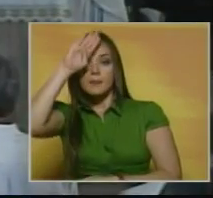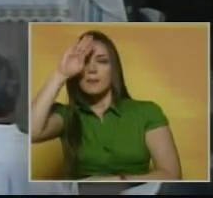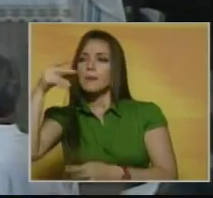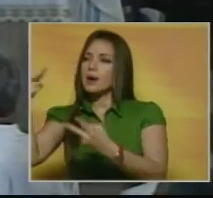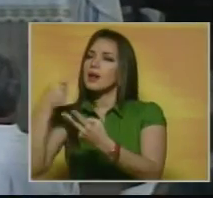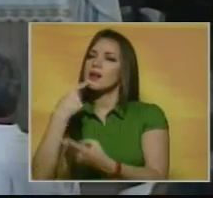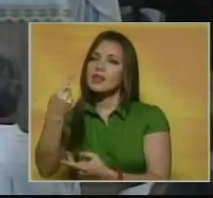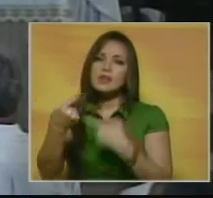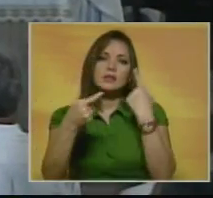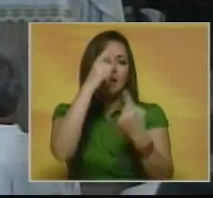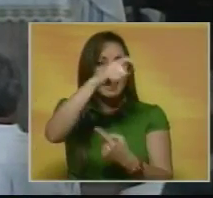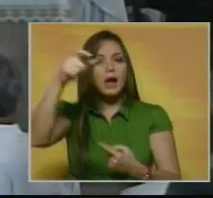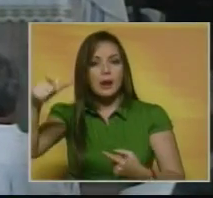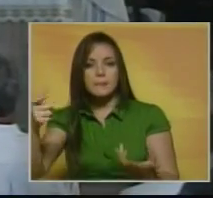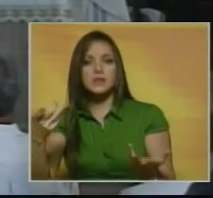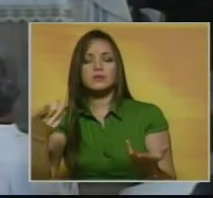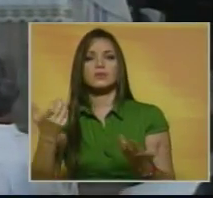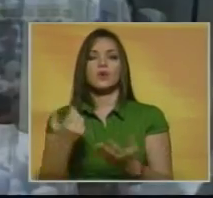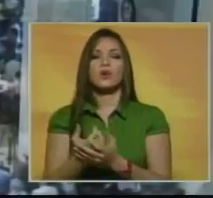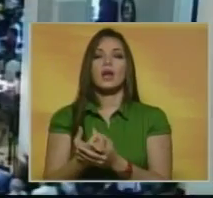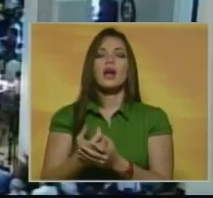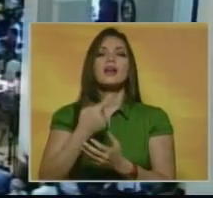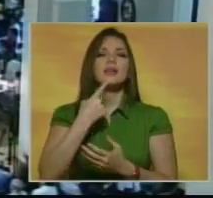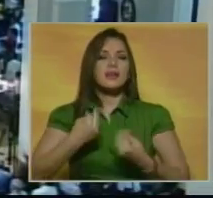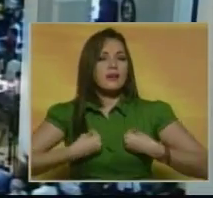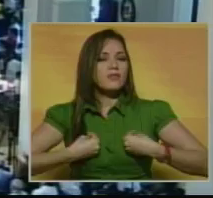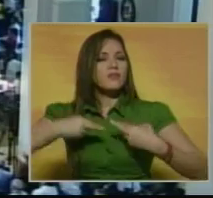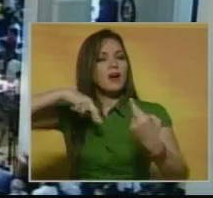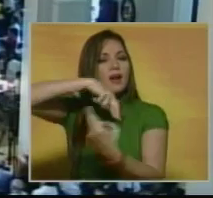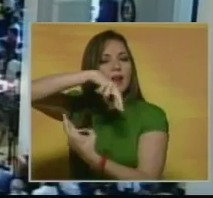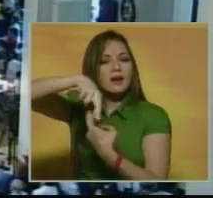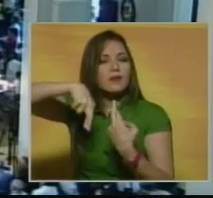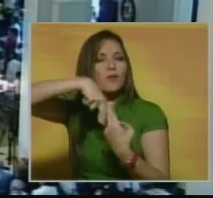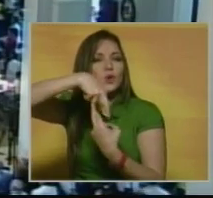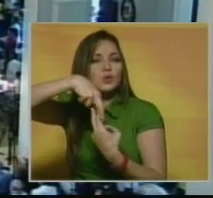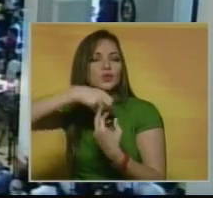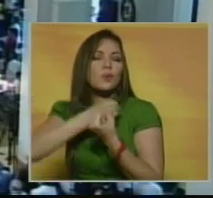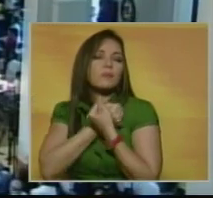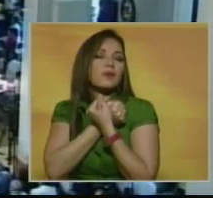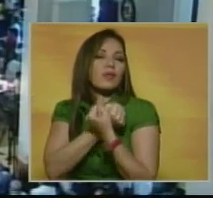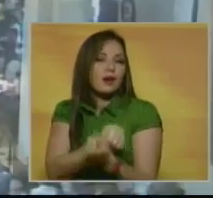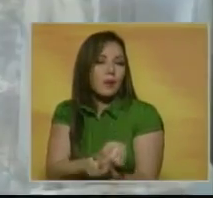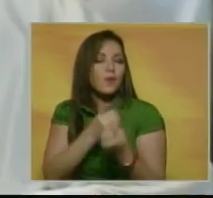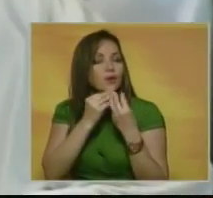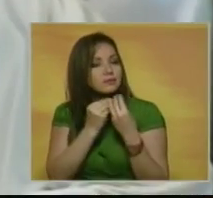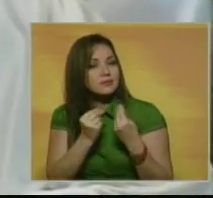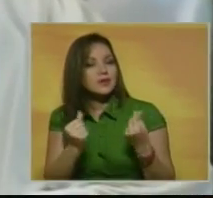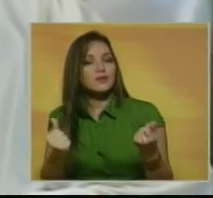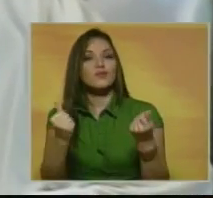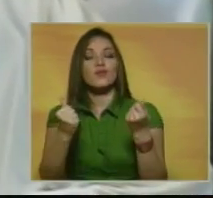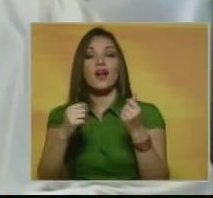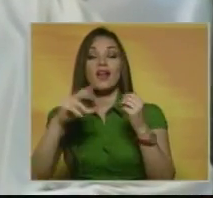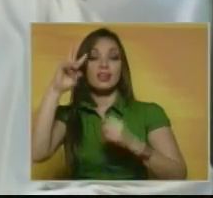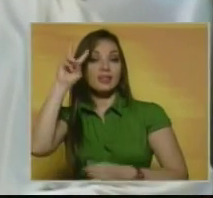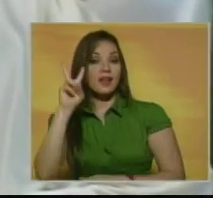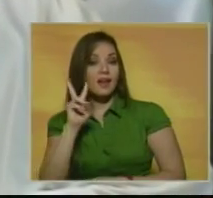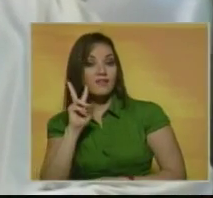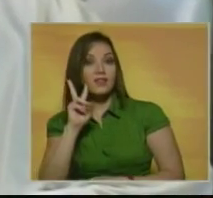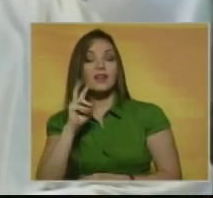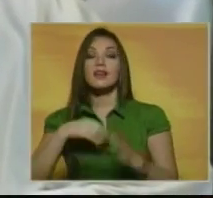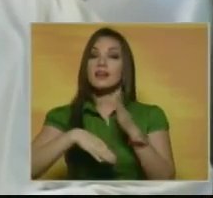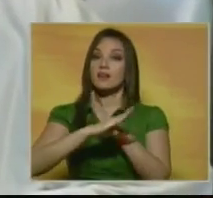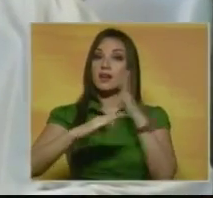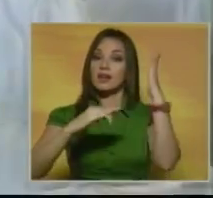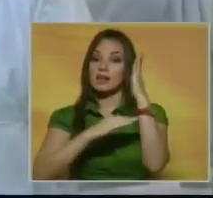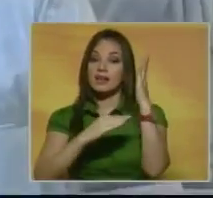población cubana a vivir la revolución de la ternura de la Virgen de la Caridad del Cobre y a salir de casa y de los templos para tener siempre el